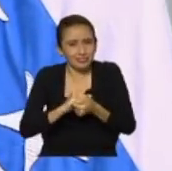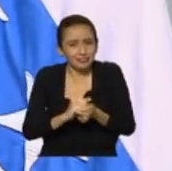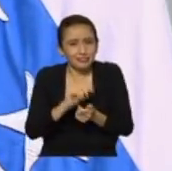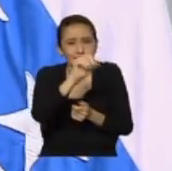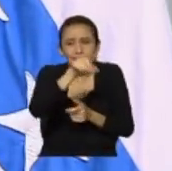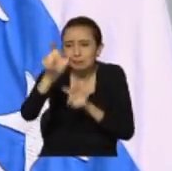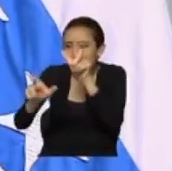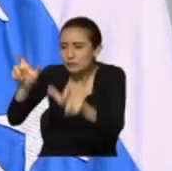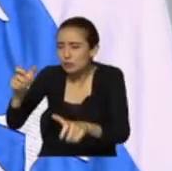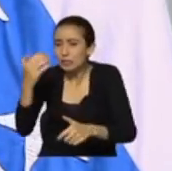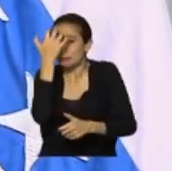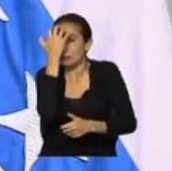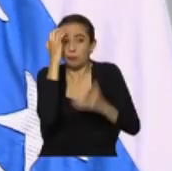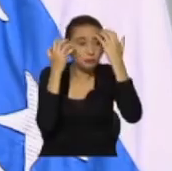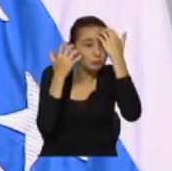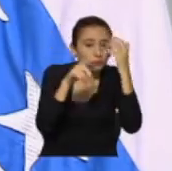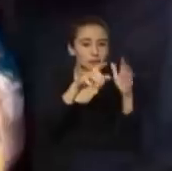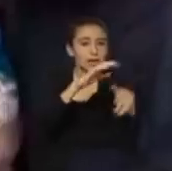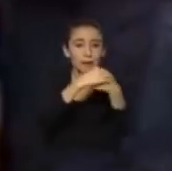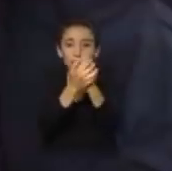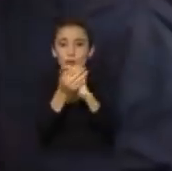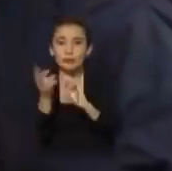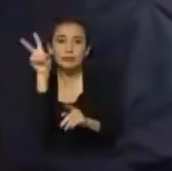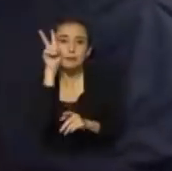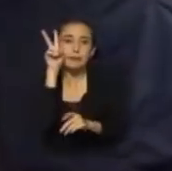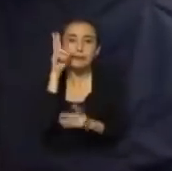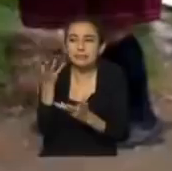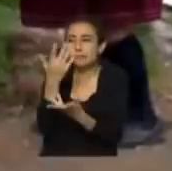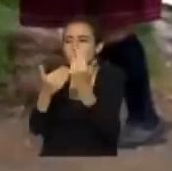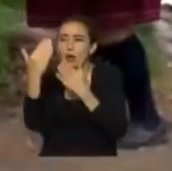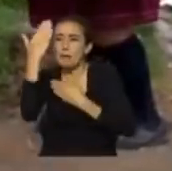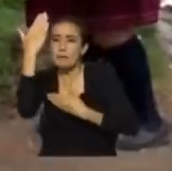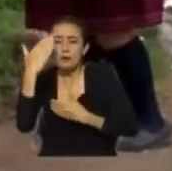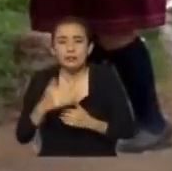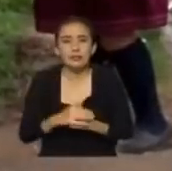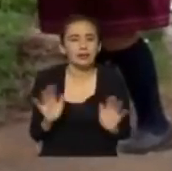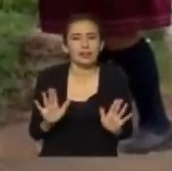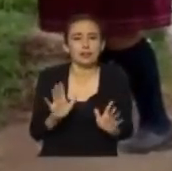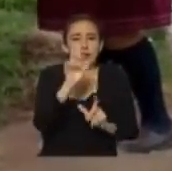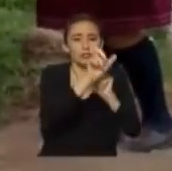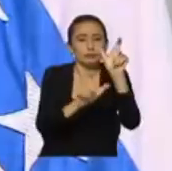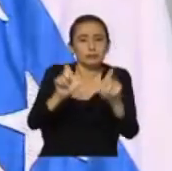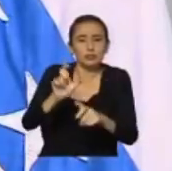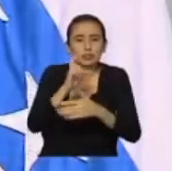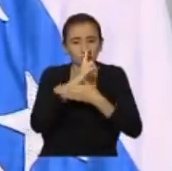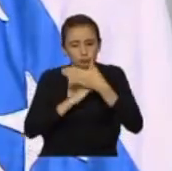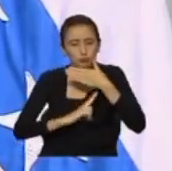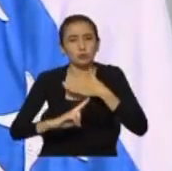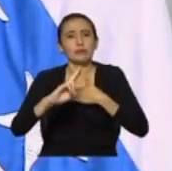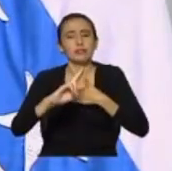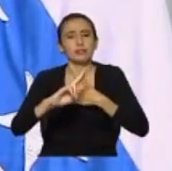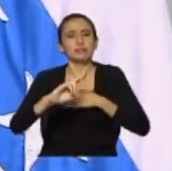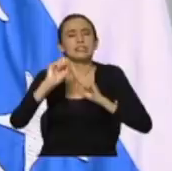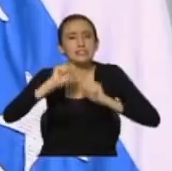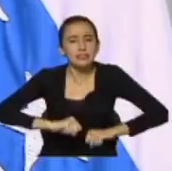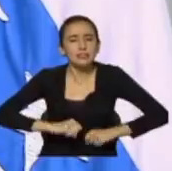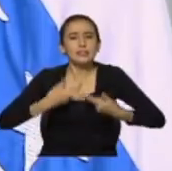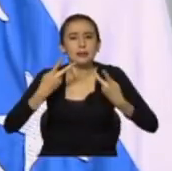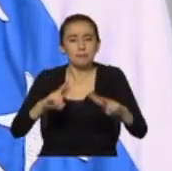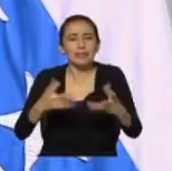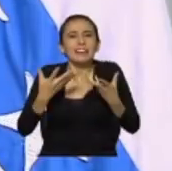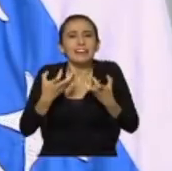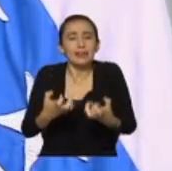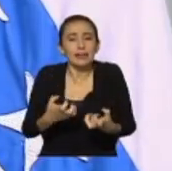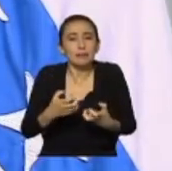en la peor crisis de nuestra historia los ecuatorianos somos gente sencilla y humilde pero no olvidaremos nunca a quienes